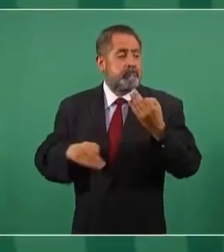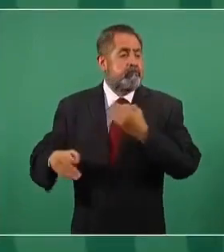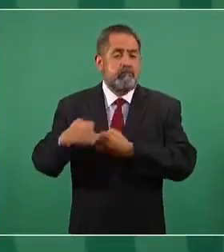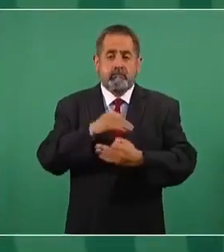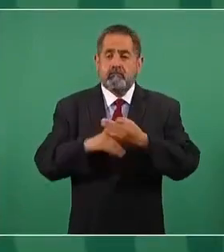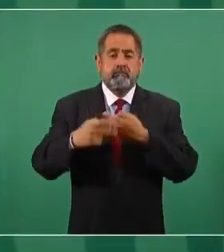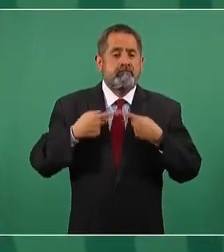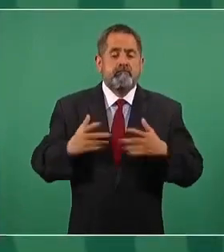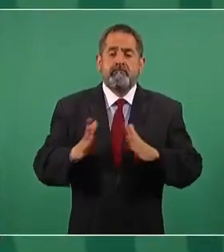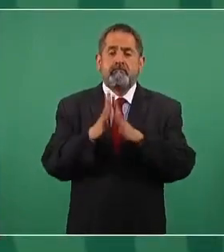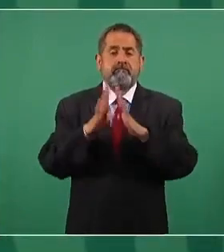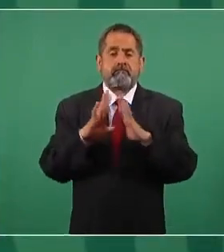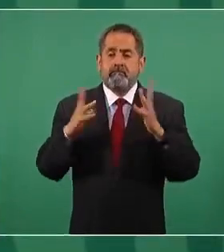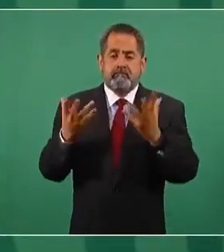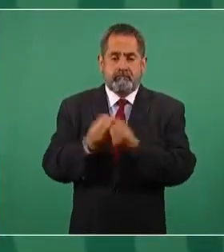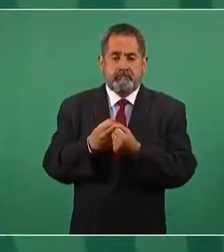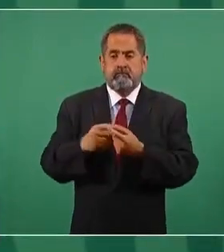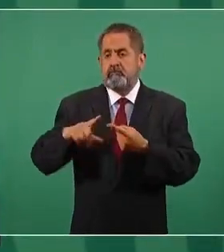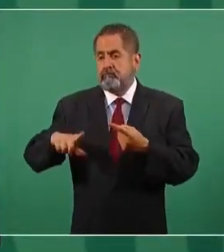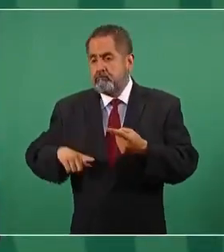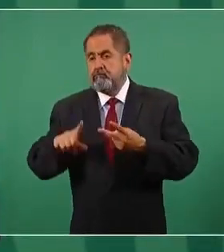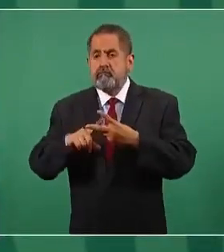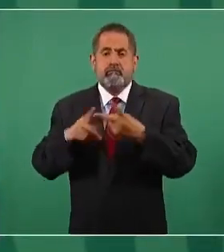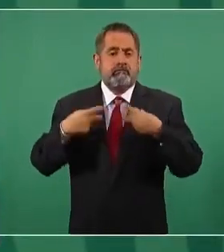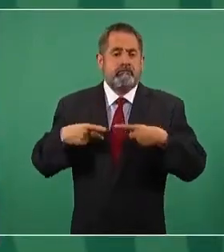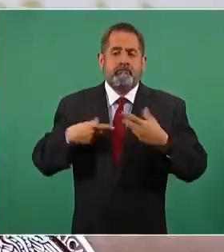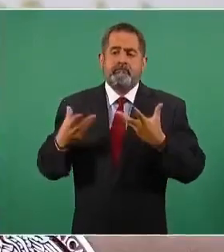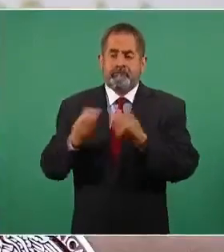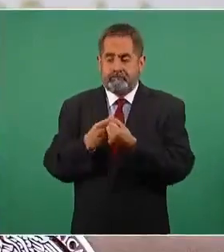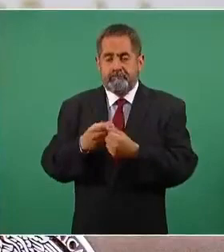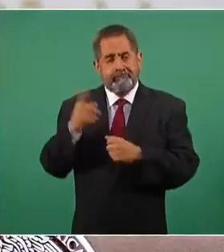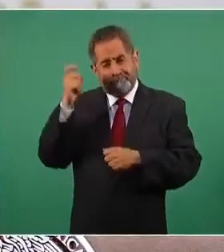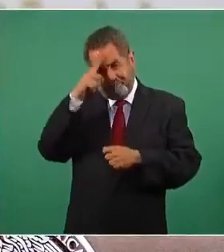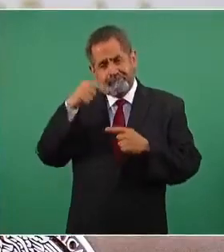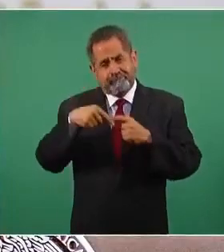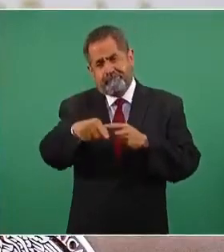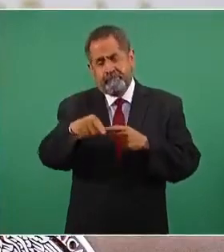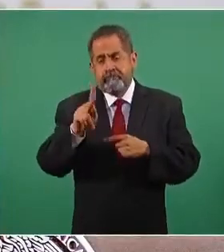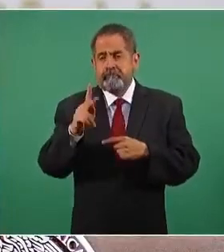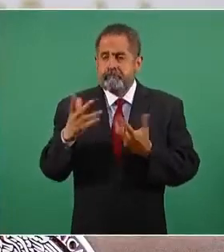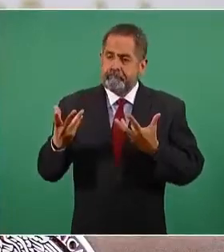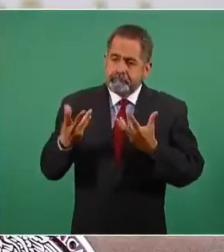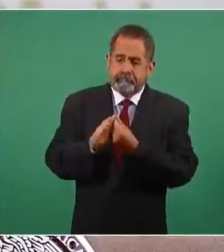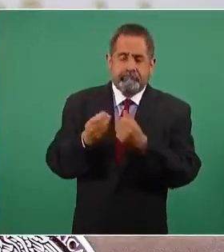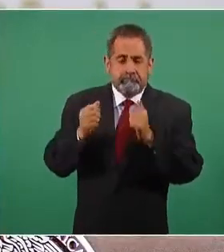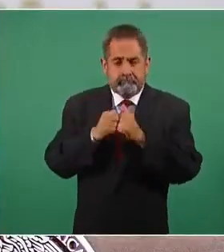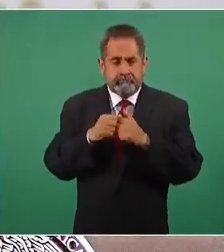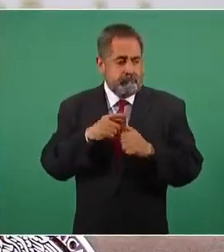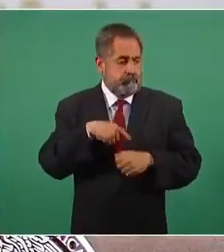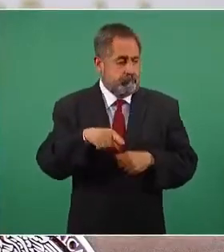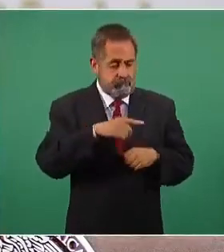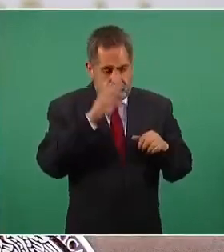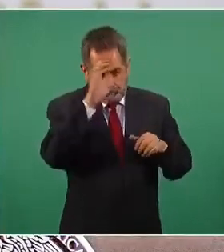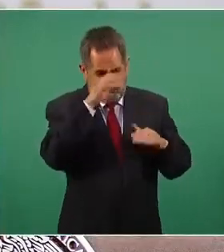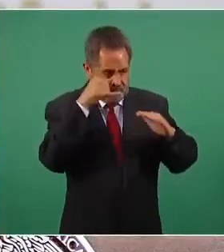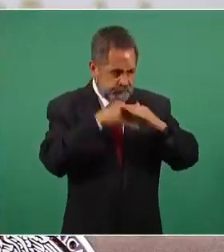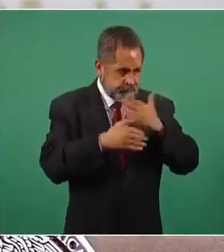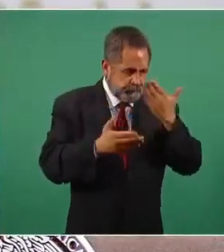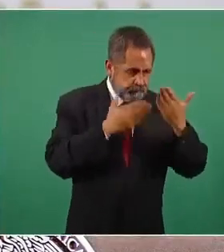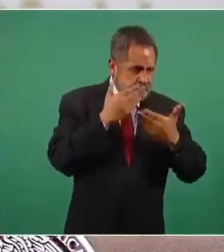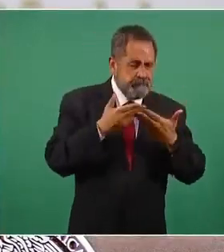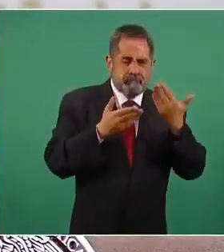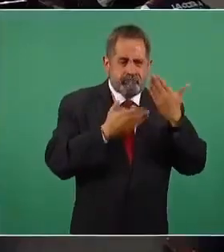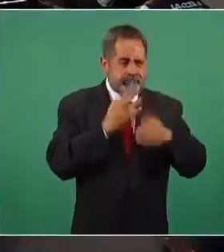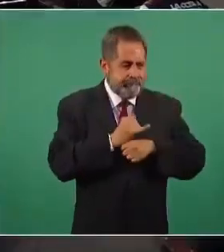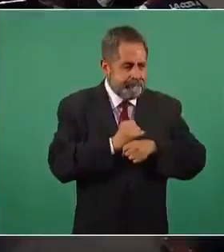coparticipando la población, no tendríamos éxito. Es complejo y, desde luego, a nivel científico, a nivel clínico, a